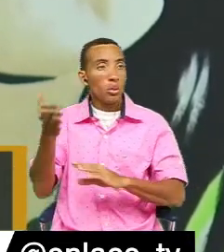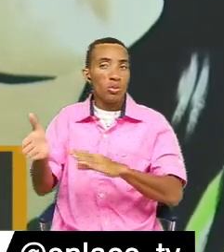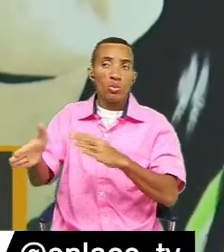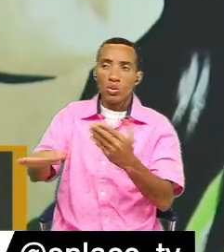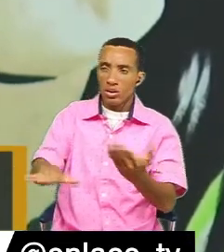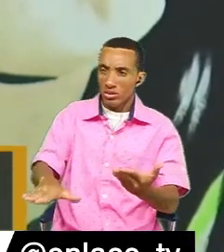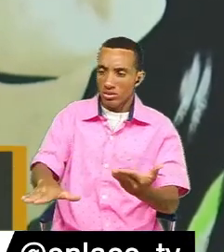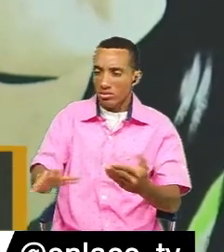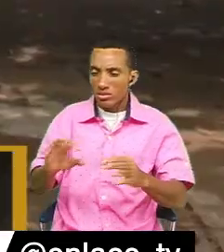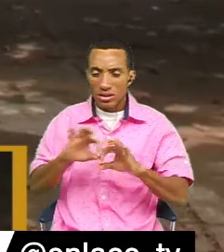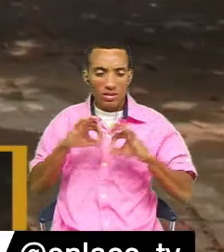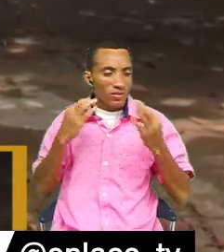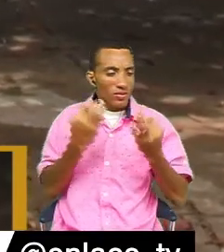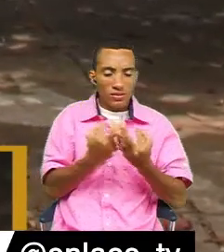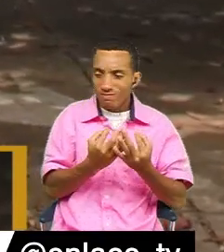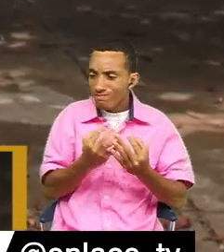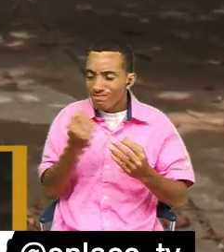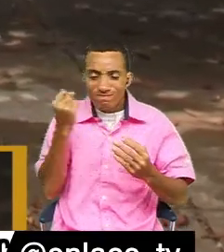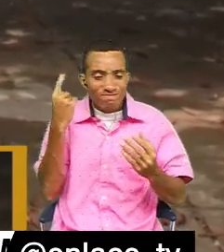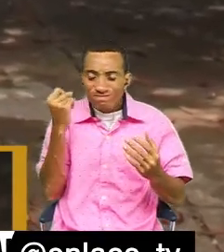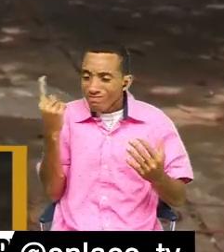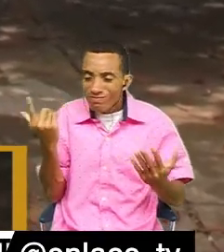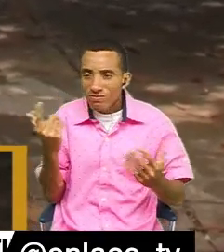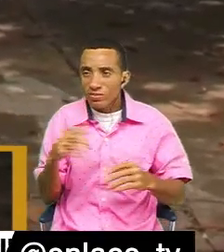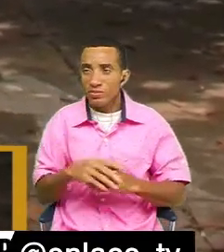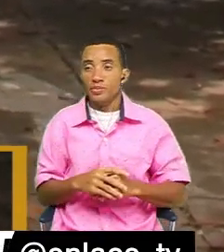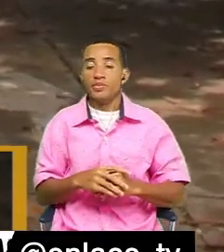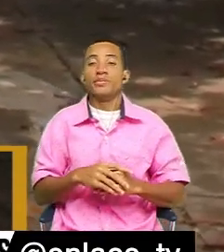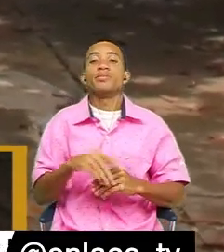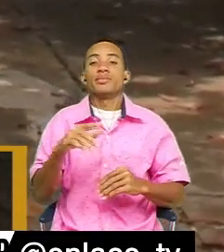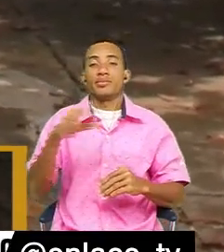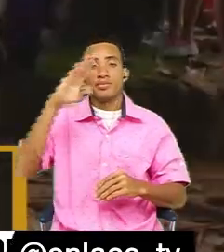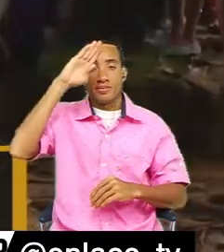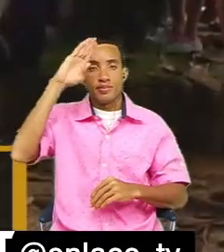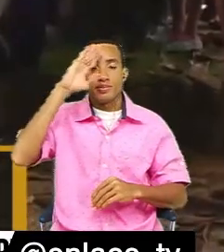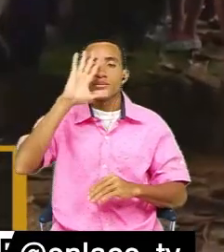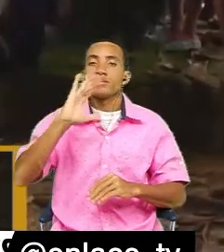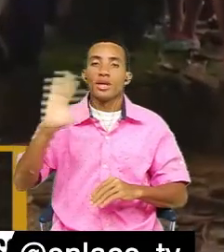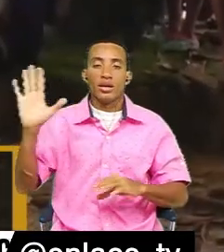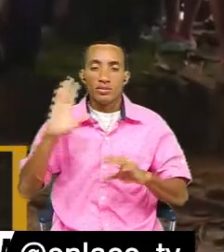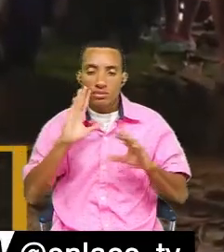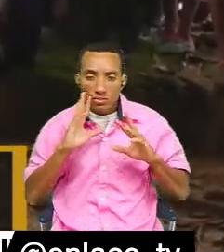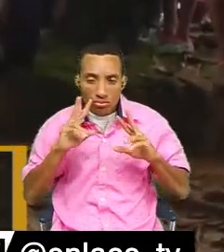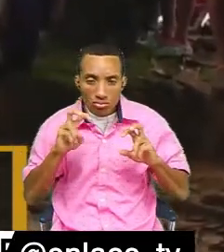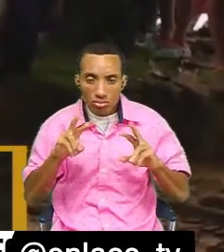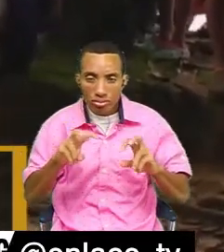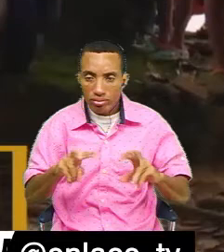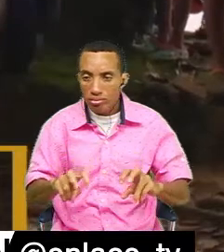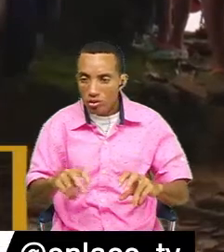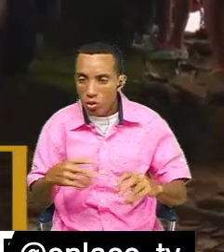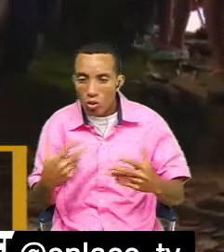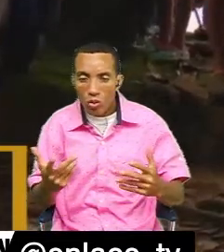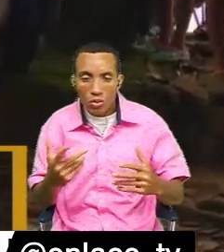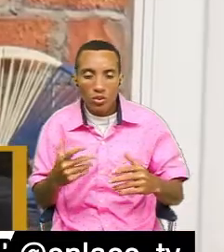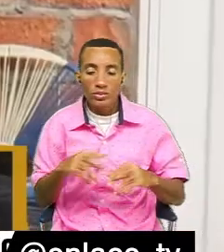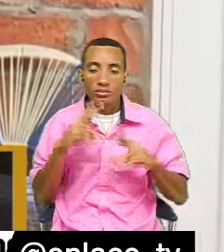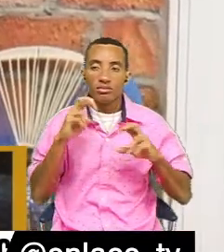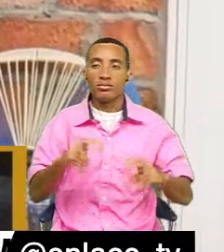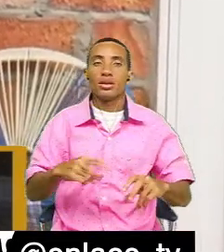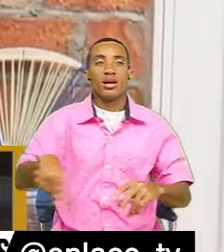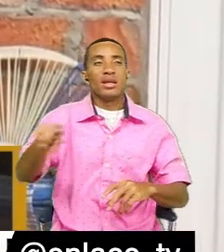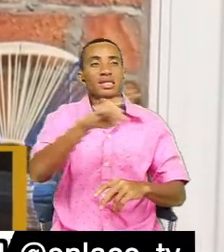la familia ni siquiera entiende. La policía de la región aseguró que ya se está trabajando en las investigaciones de este hecho que ha causado